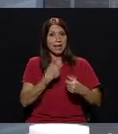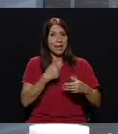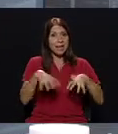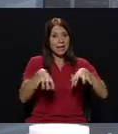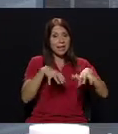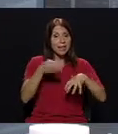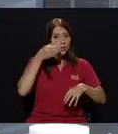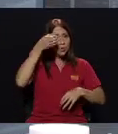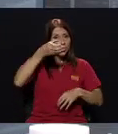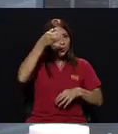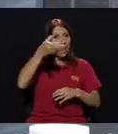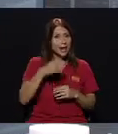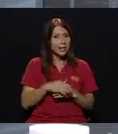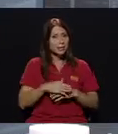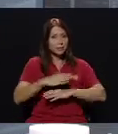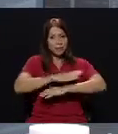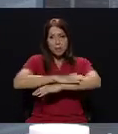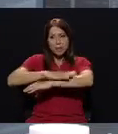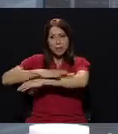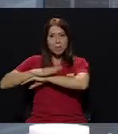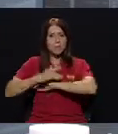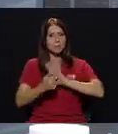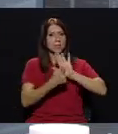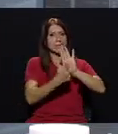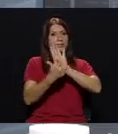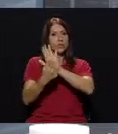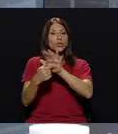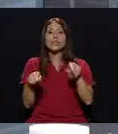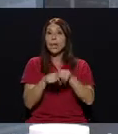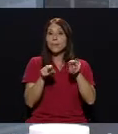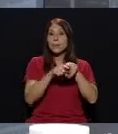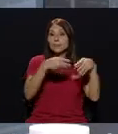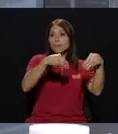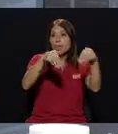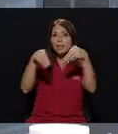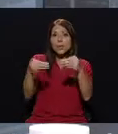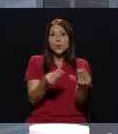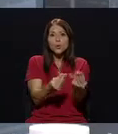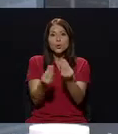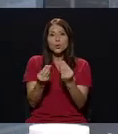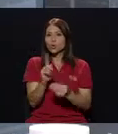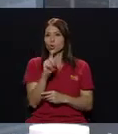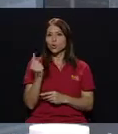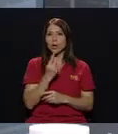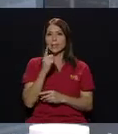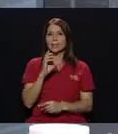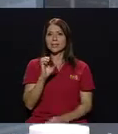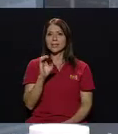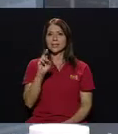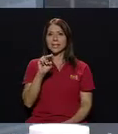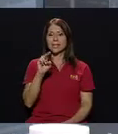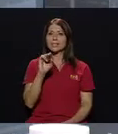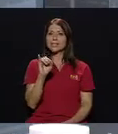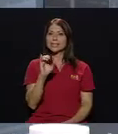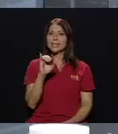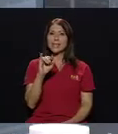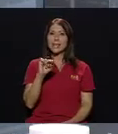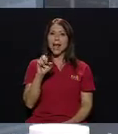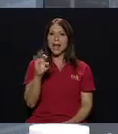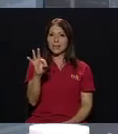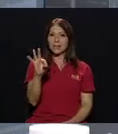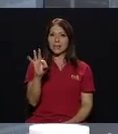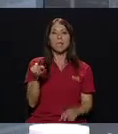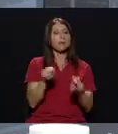los productores nacionales que van a participar y de las empresas. Y también va a haber una actividad que a mí me llamó mucho la atención que se llama Abeja